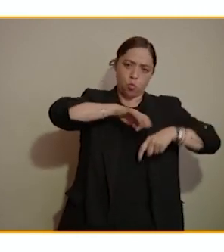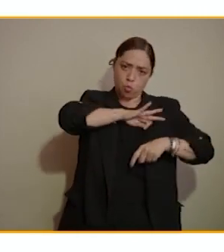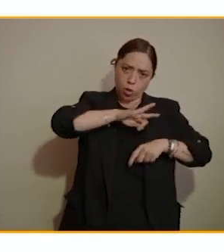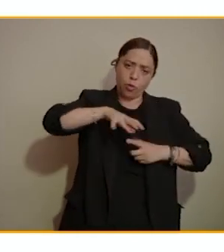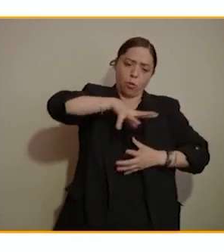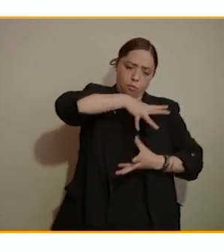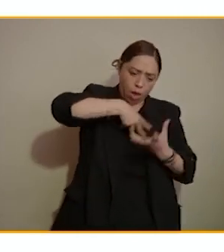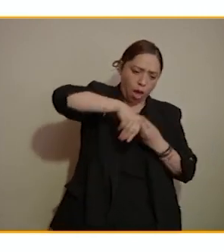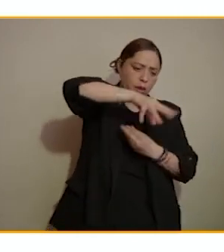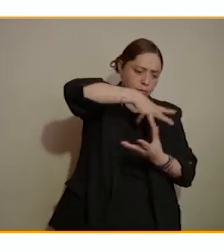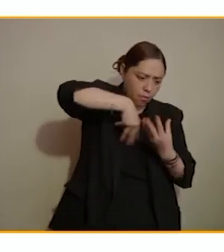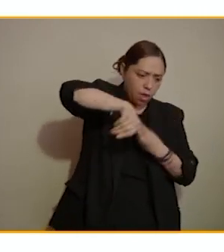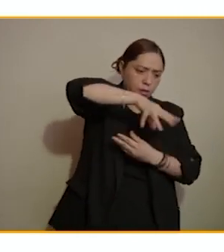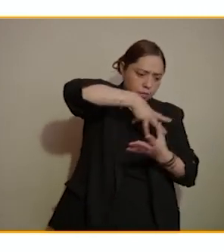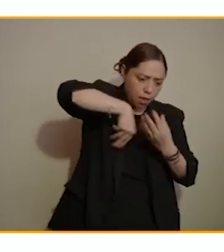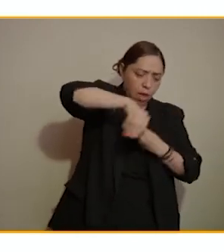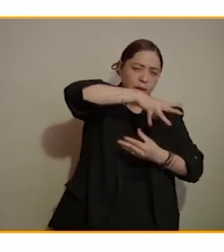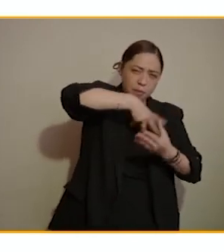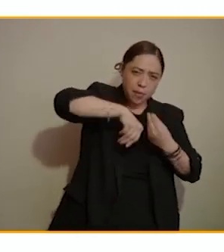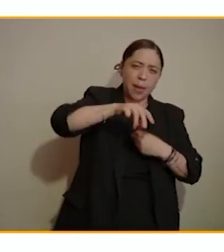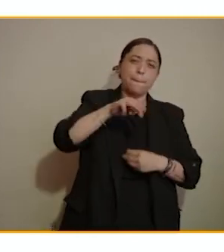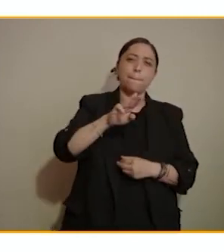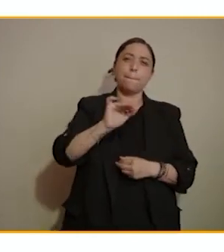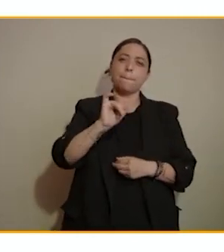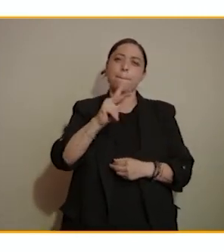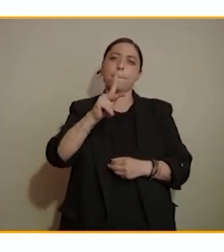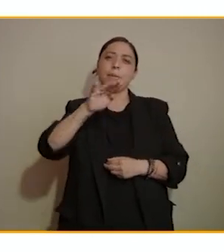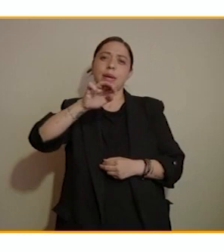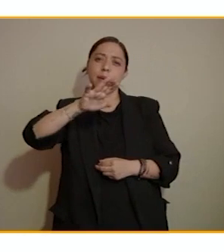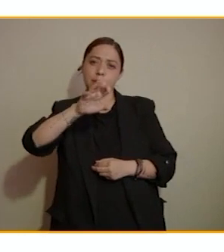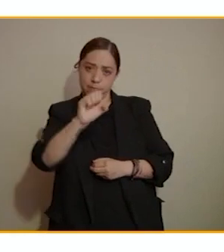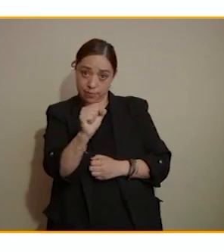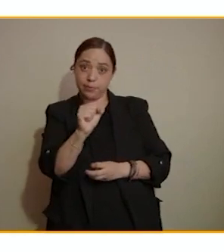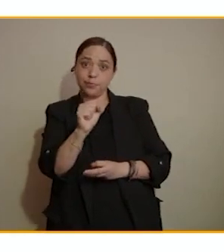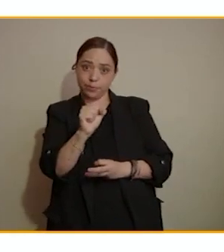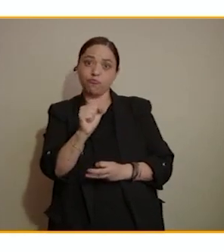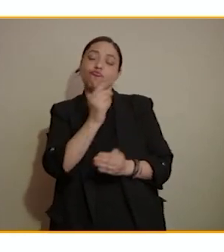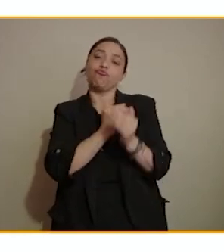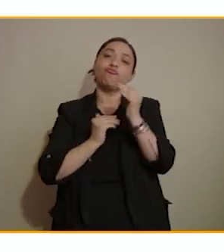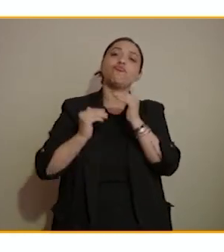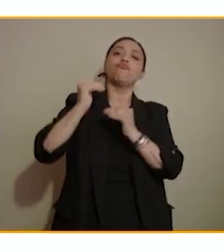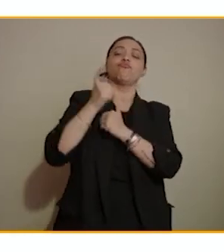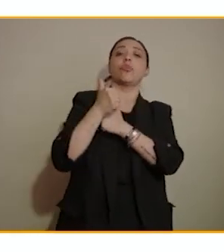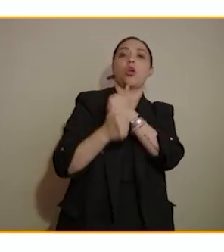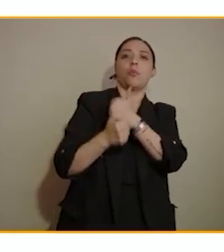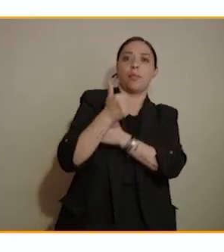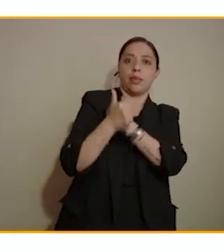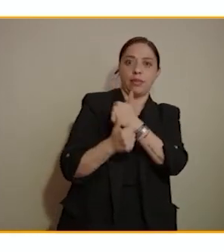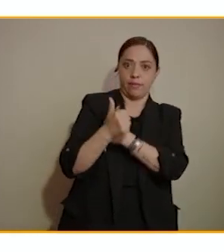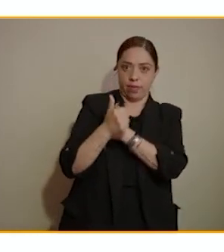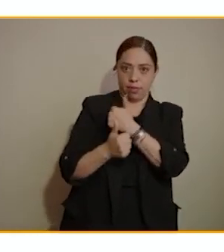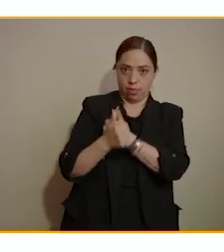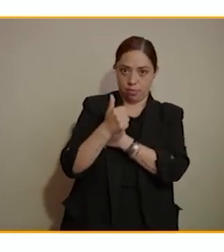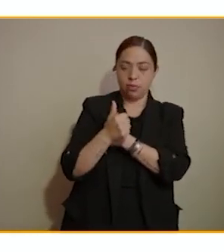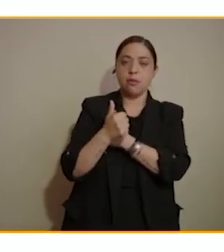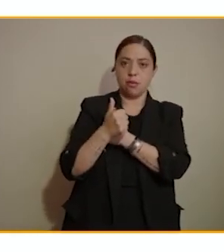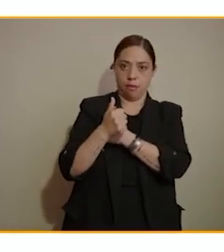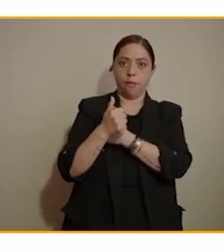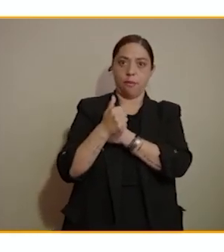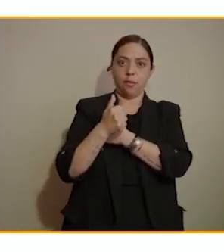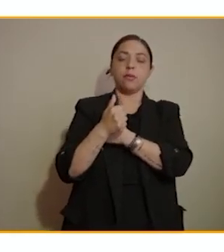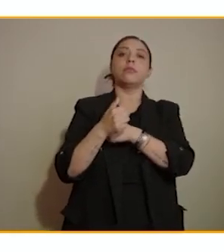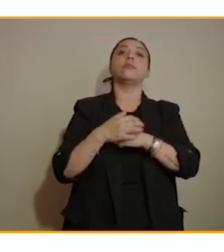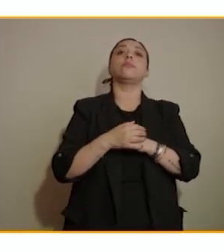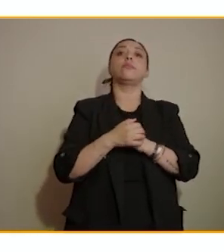agregado en las MIPYMES, van a poder aumentar su nivel de competitividad, van a poder, por